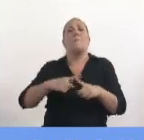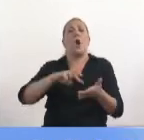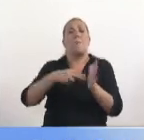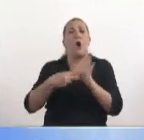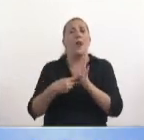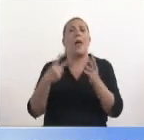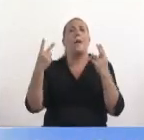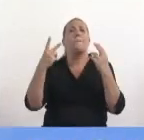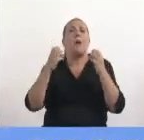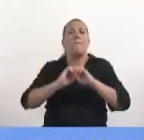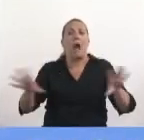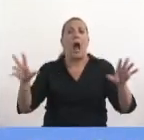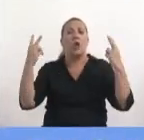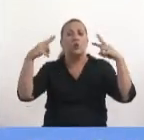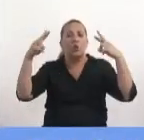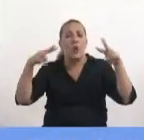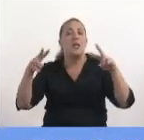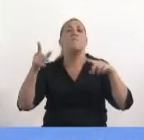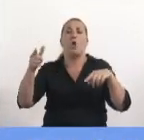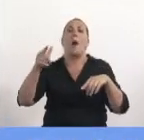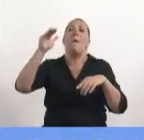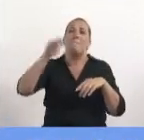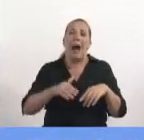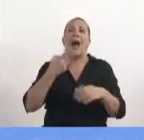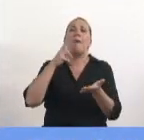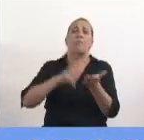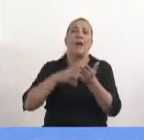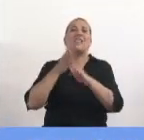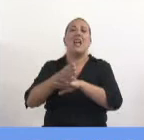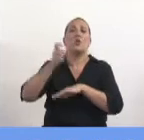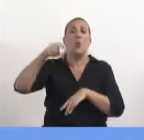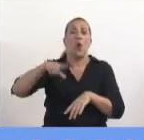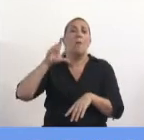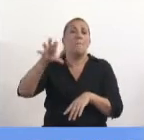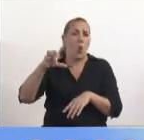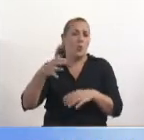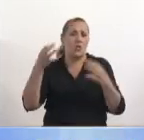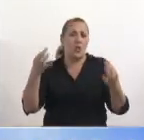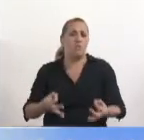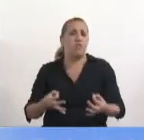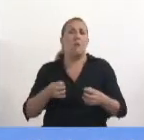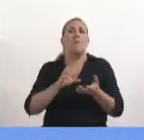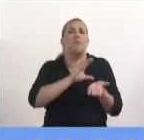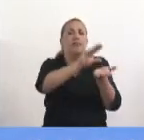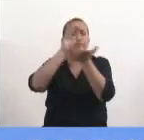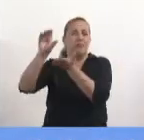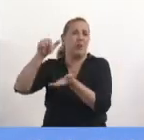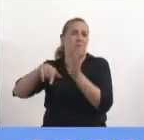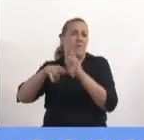del turismo, bajó las alícuotas de ingresos brutos. Una provincia injustamente tratada por la coparticipación